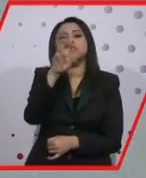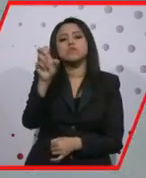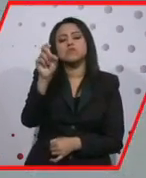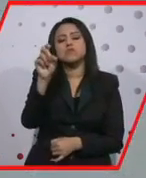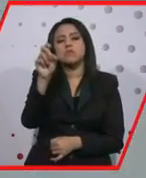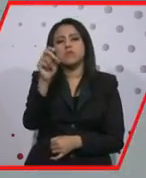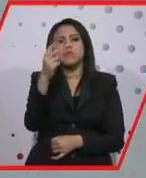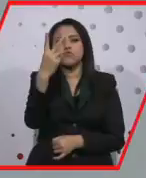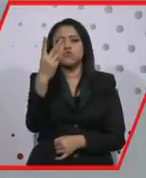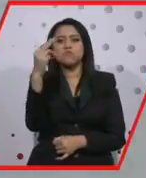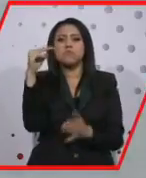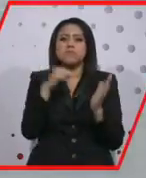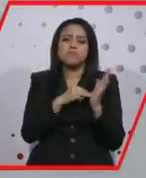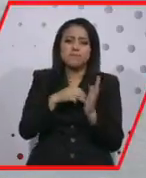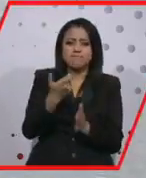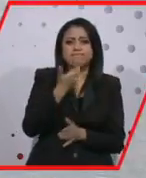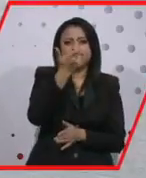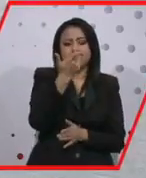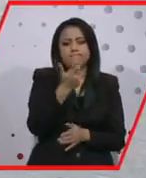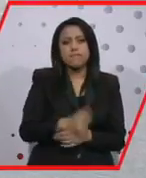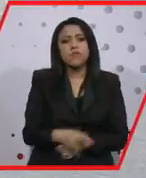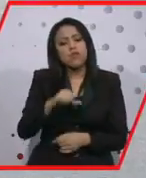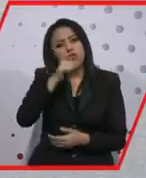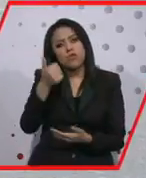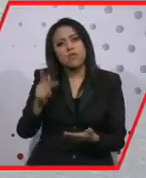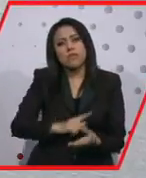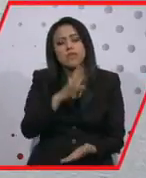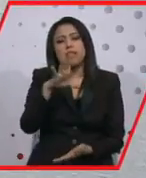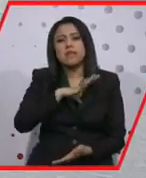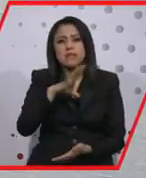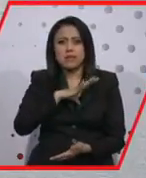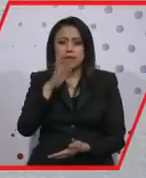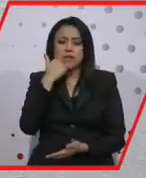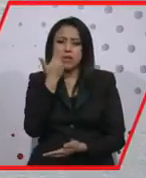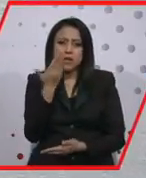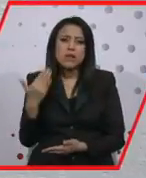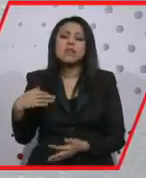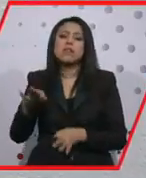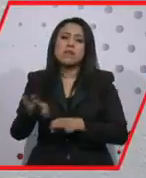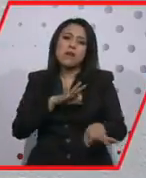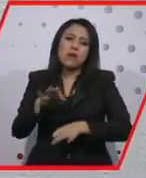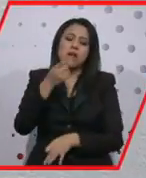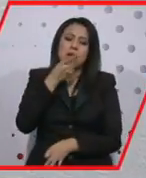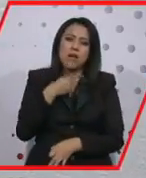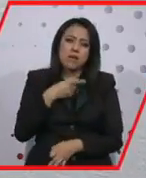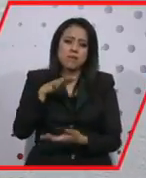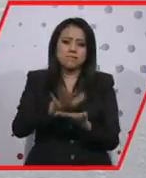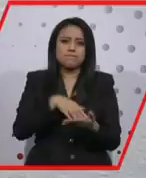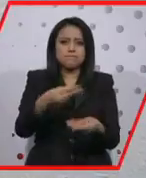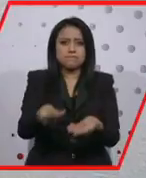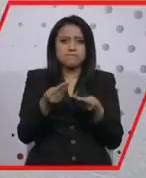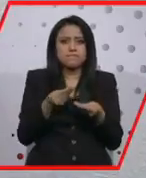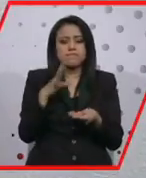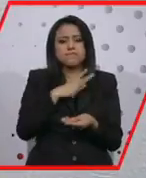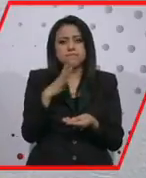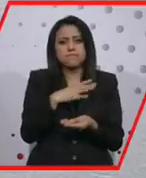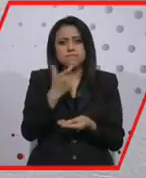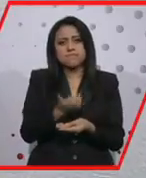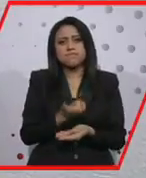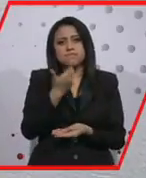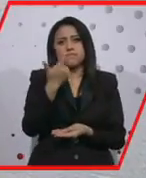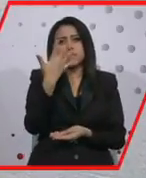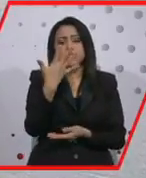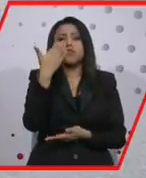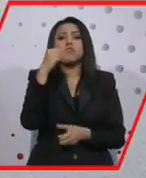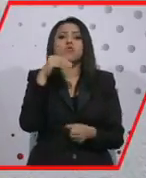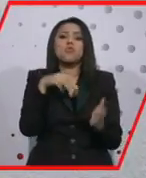porque ahorita que ya volver a retomar yo para entrar a trabajar llega un requerimiento al trabajo en donde yo tengo está pagando no tuvieron que pagar 5